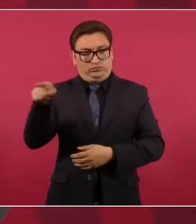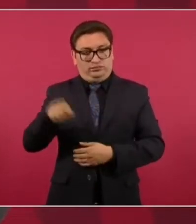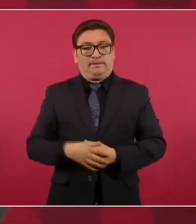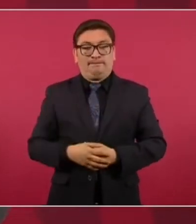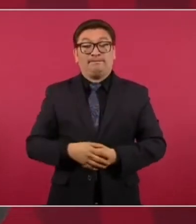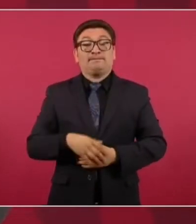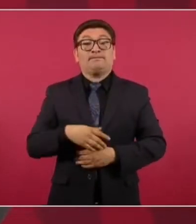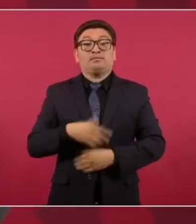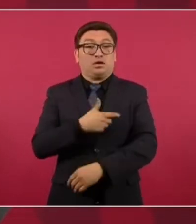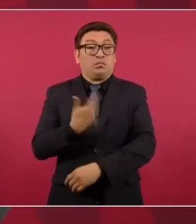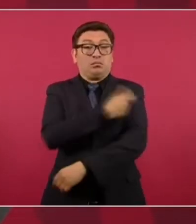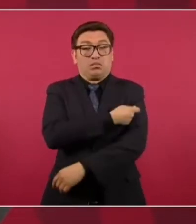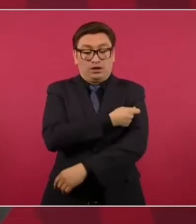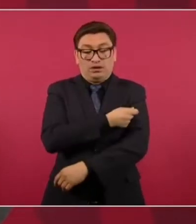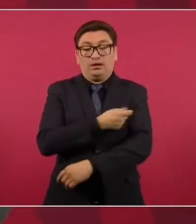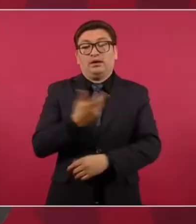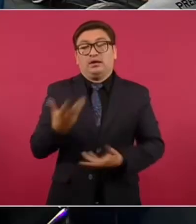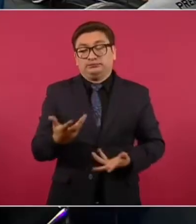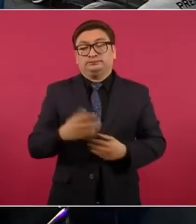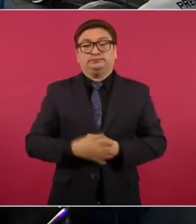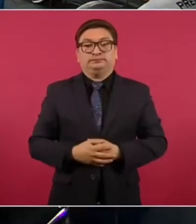La vacuna, de acuerdo